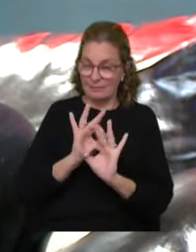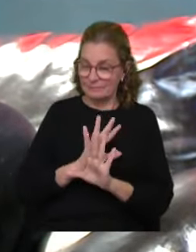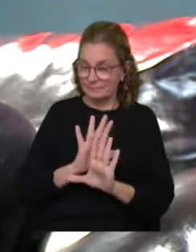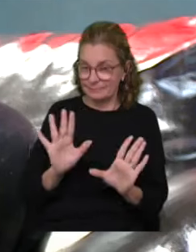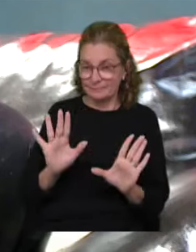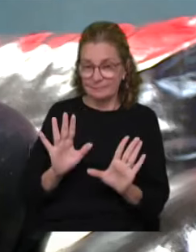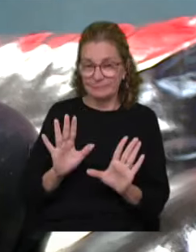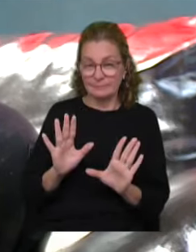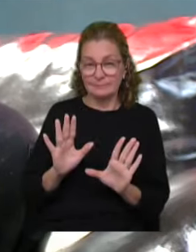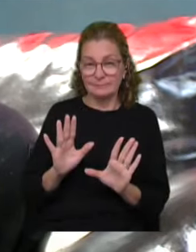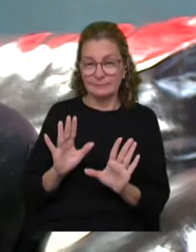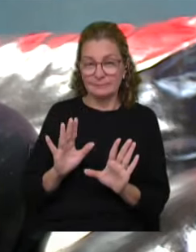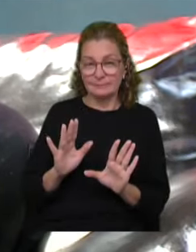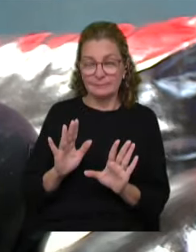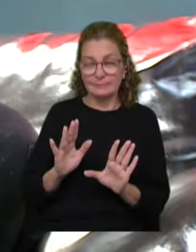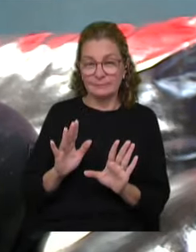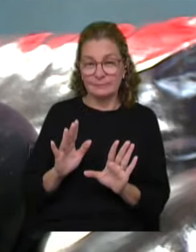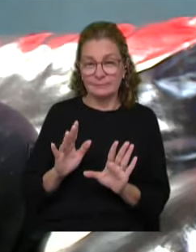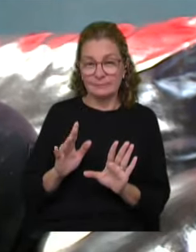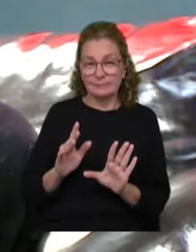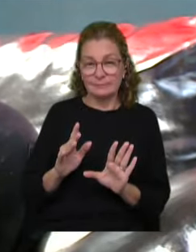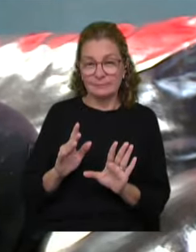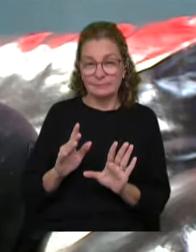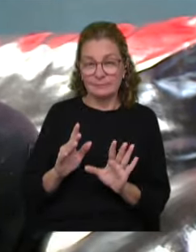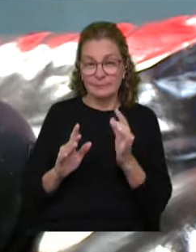Claro. Y digo, sin ser un...